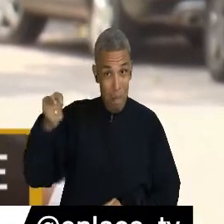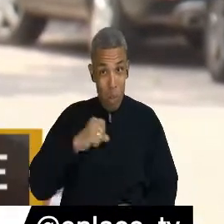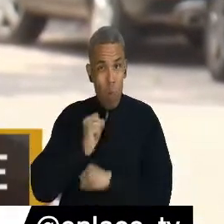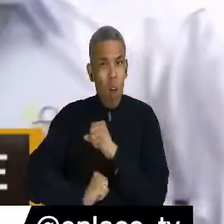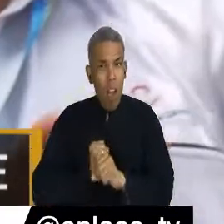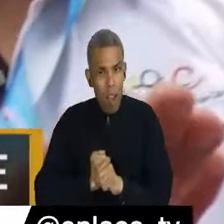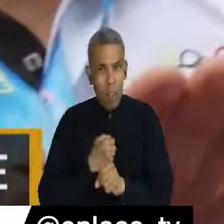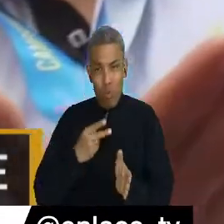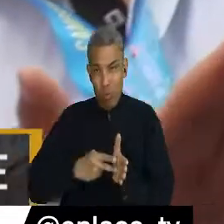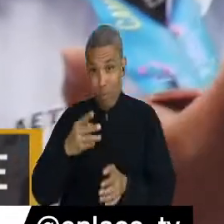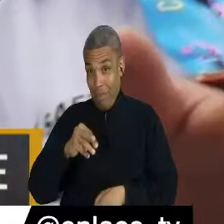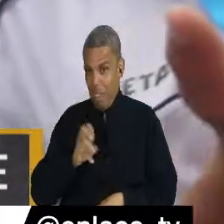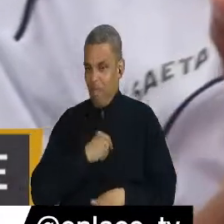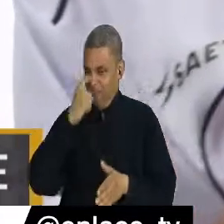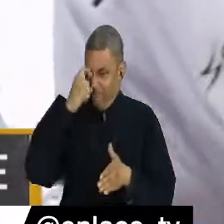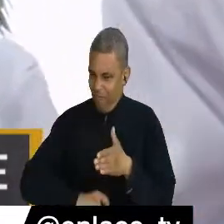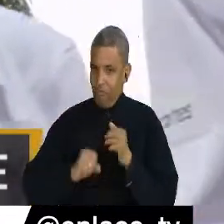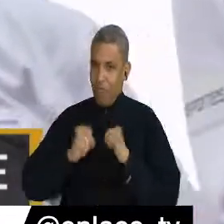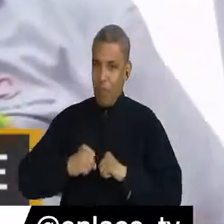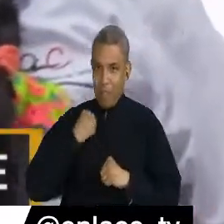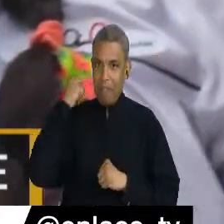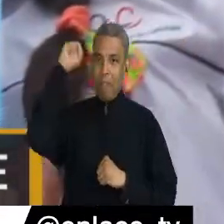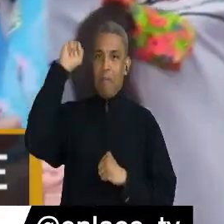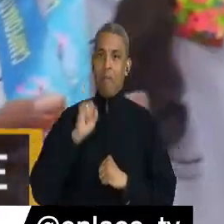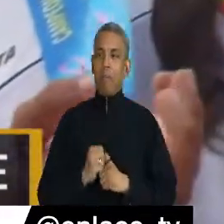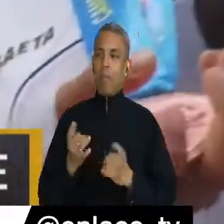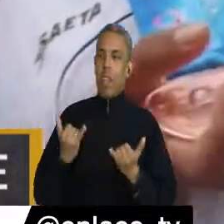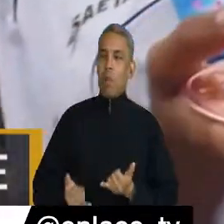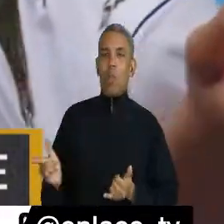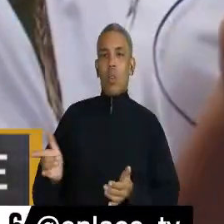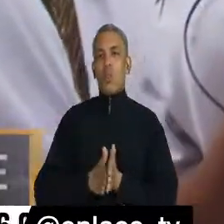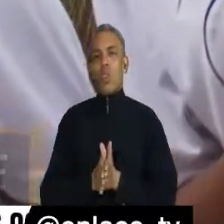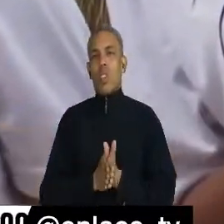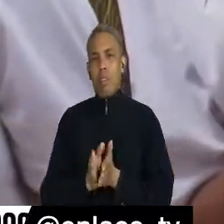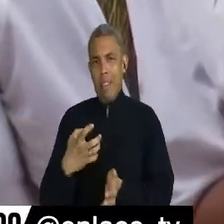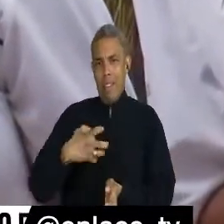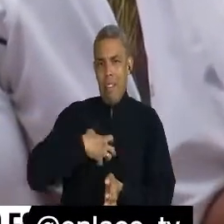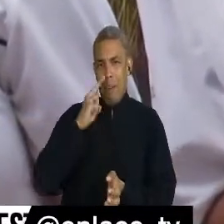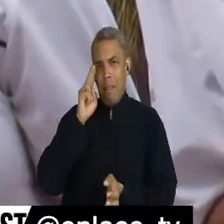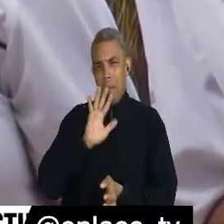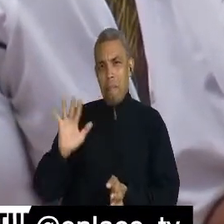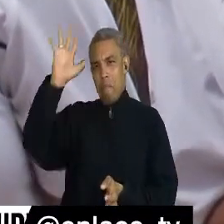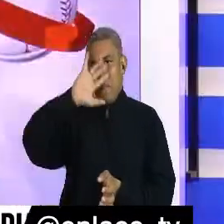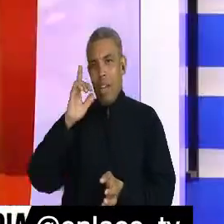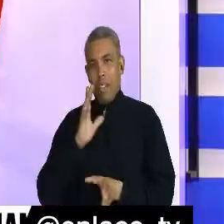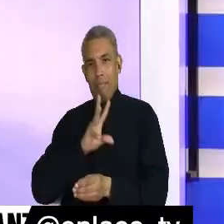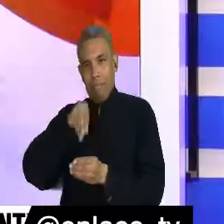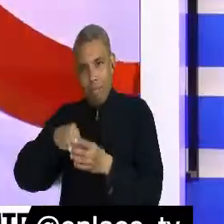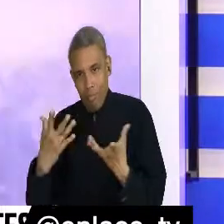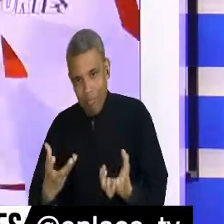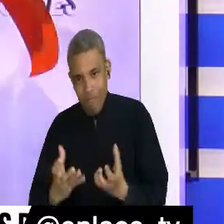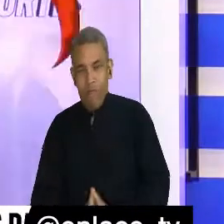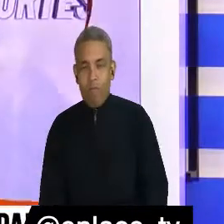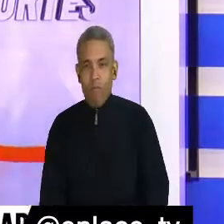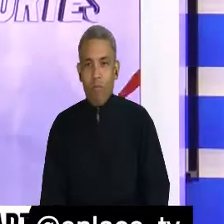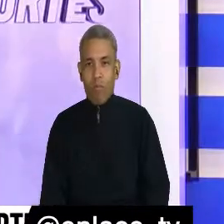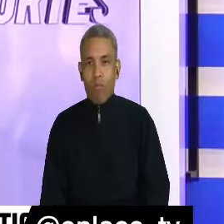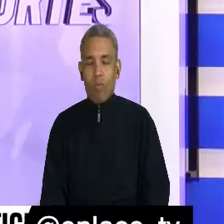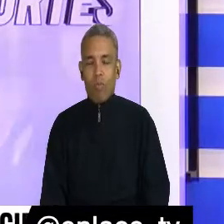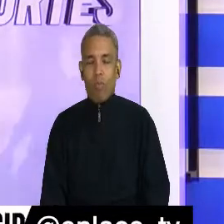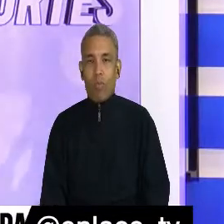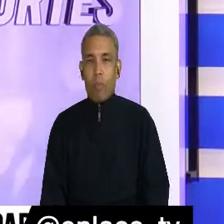buenos éxitos. Ahora estos deportistas porteños esperan representar de nuevo a Colombia en competencias panamericanas. Y no solo fue destacada